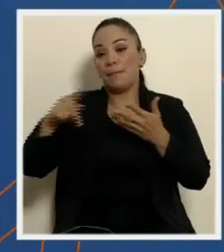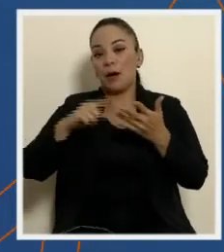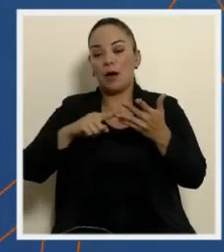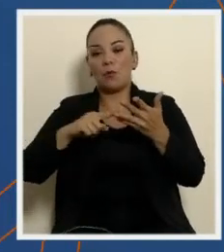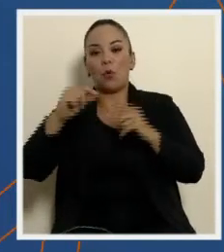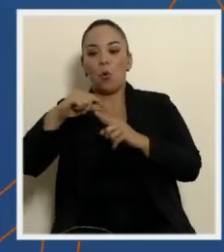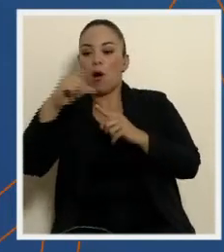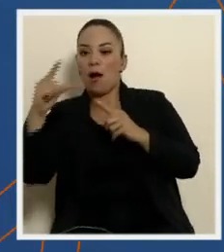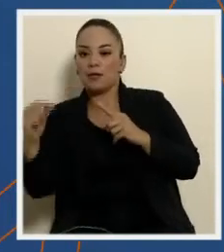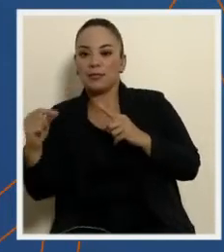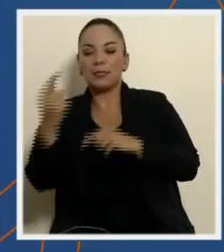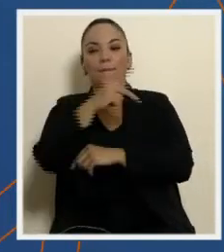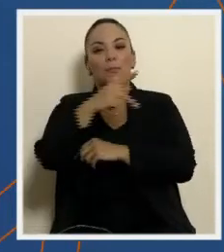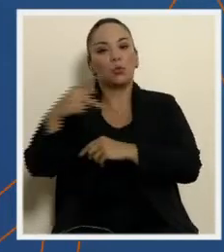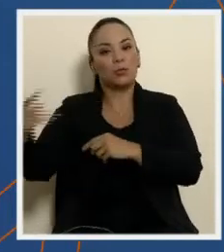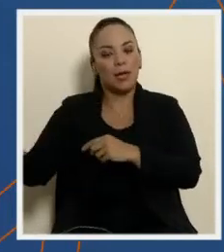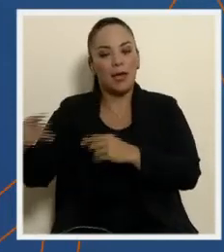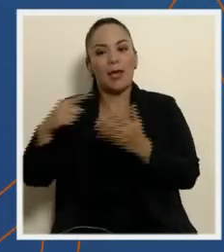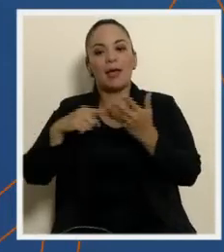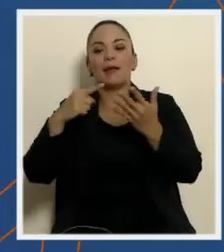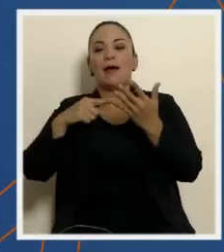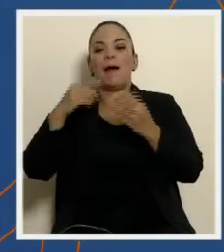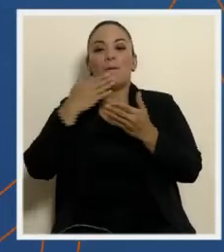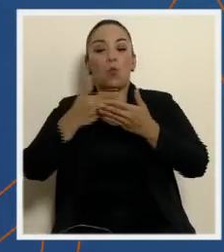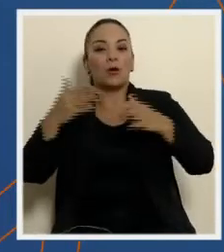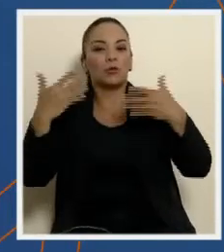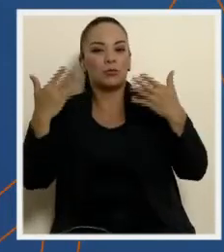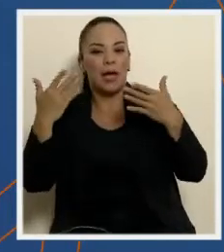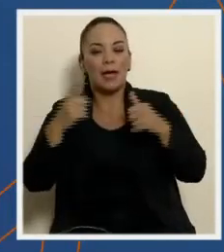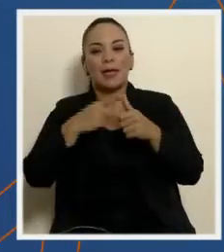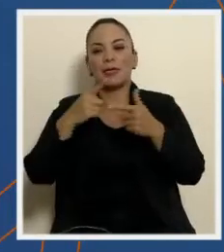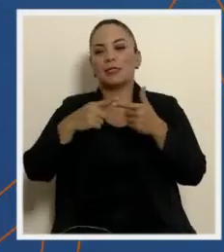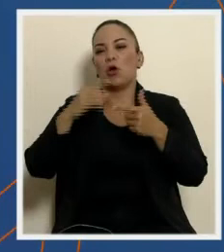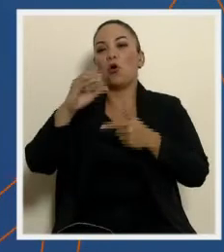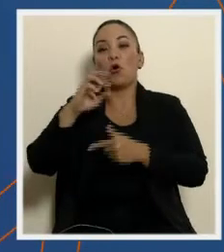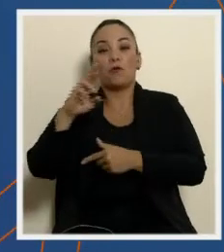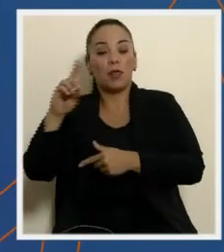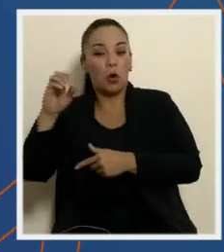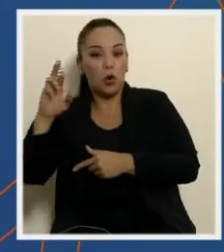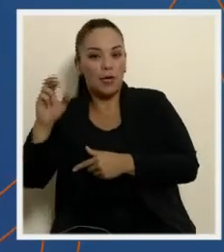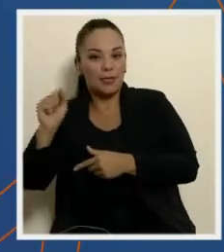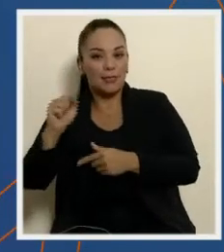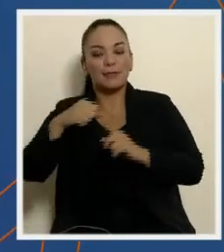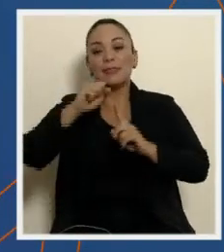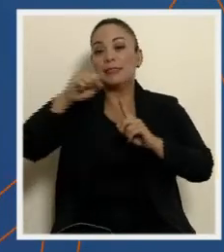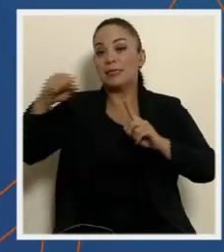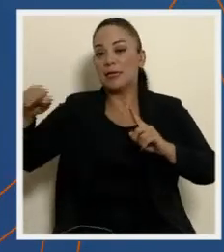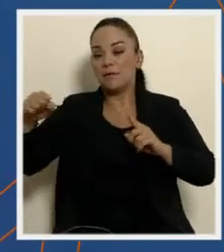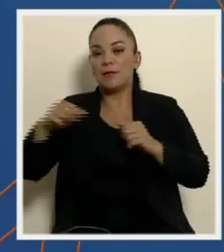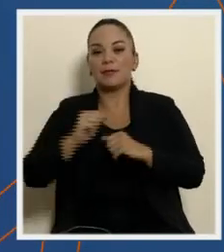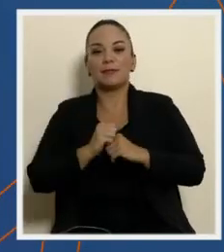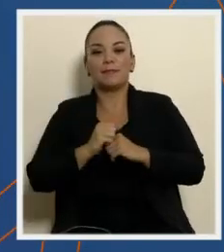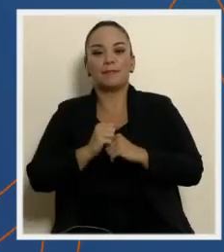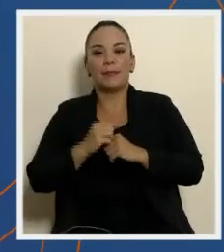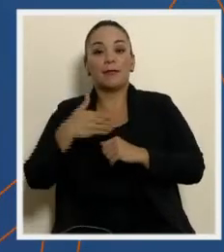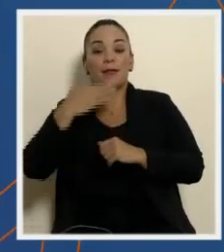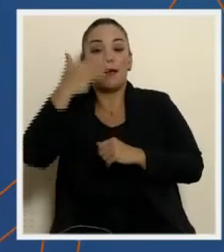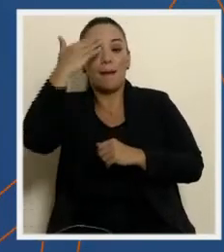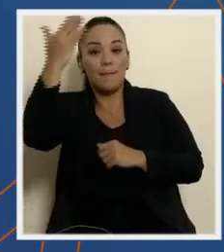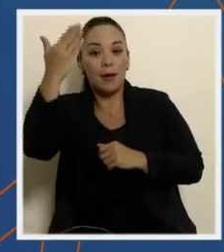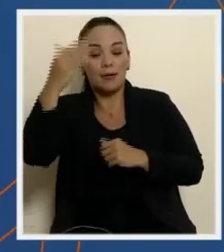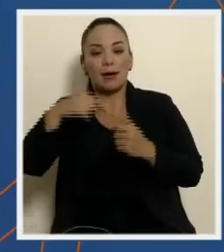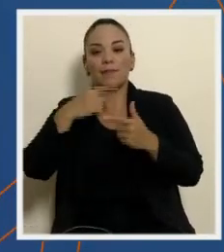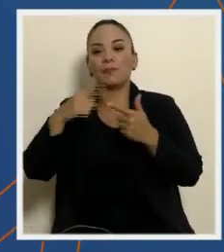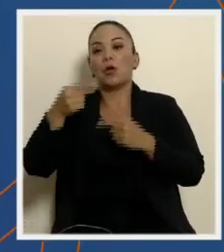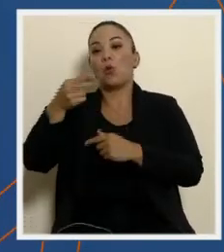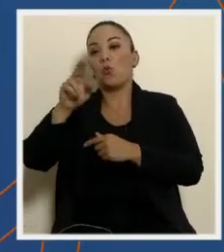Ojancha, Punta Arenas, Buenos Aires, Corredores, Siquirres, Talamanca y Guásimo. Notemos